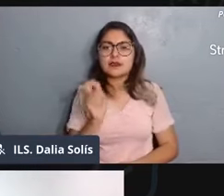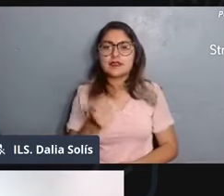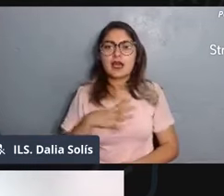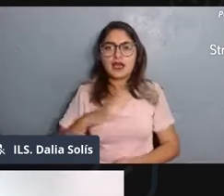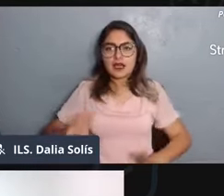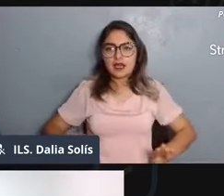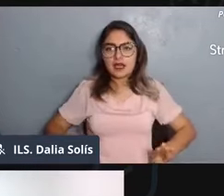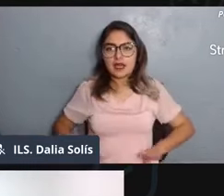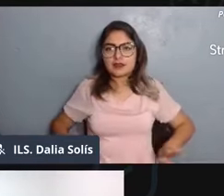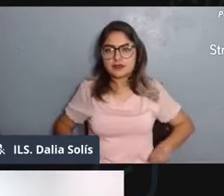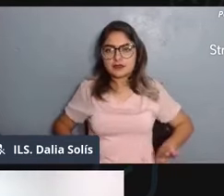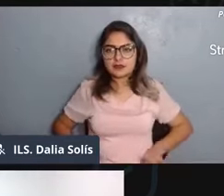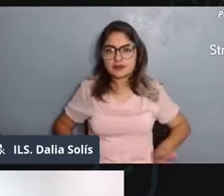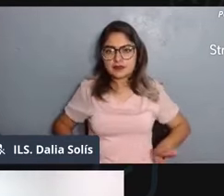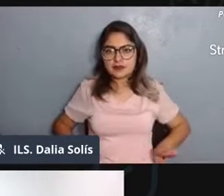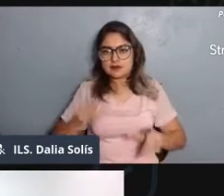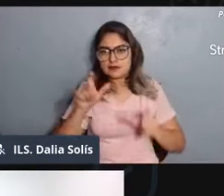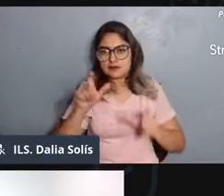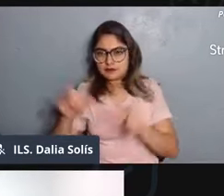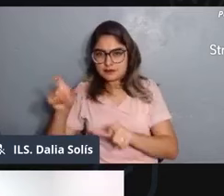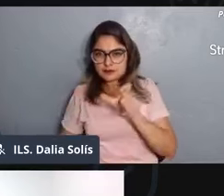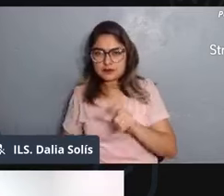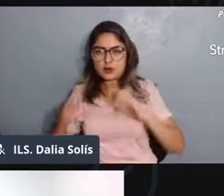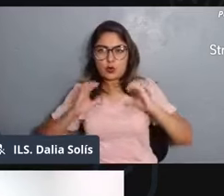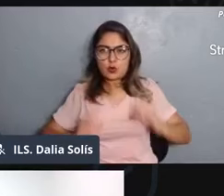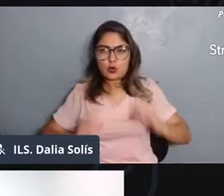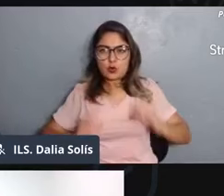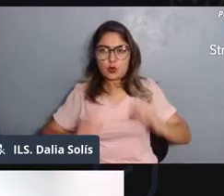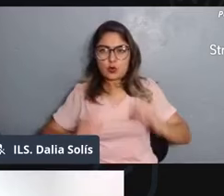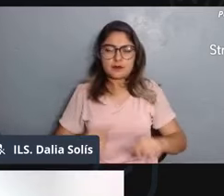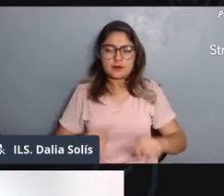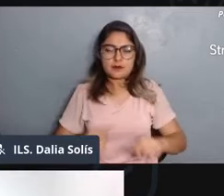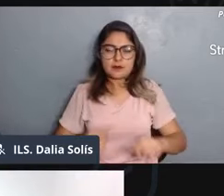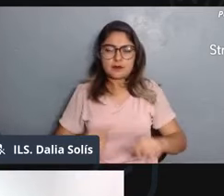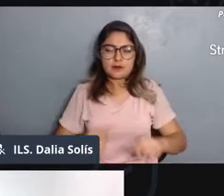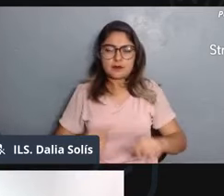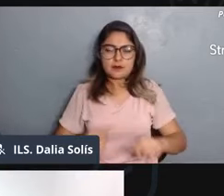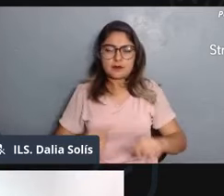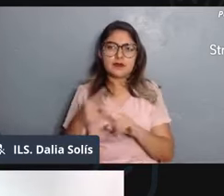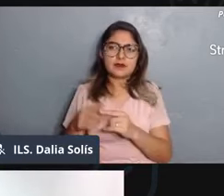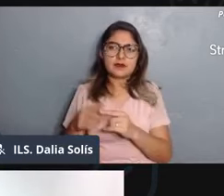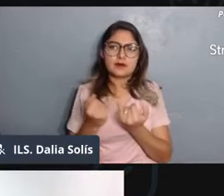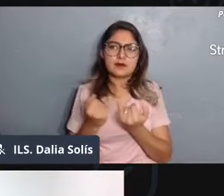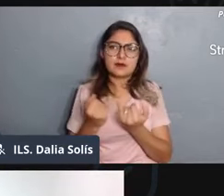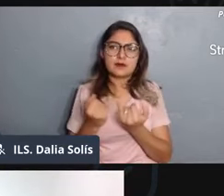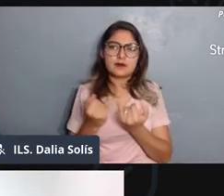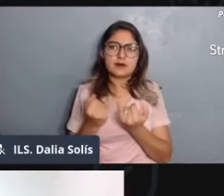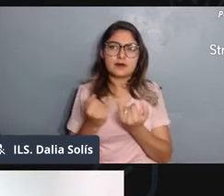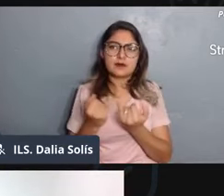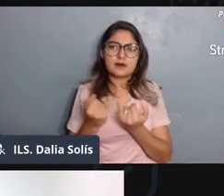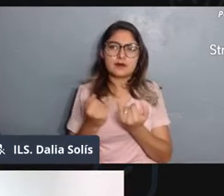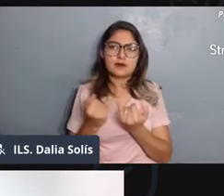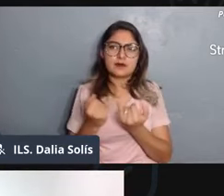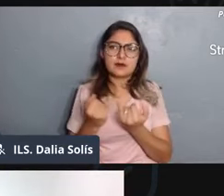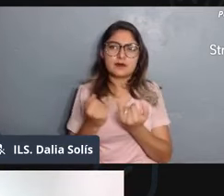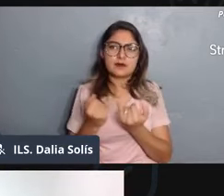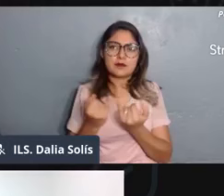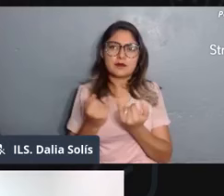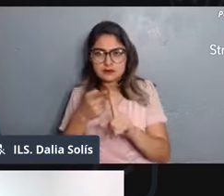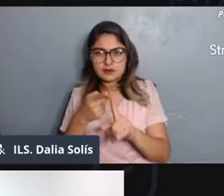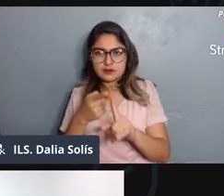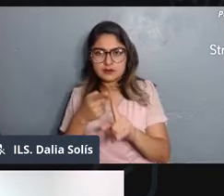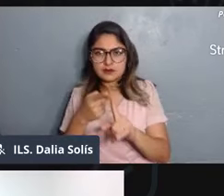género, todos estos constructos sociales que nos dice la sociedad, dependiendo de si somos hombres o mujeres,